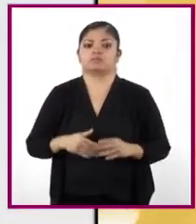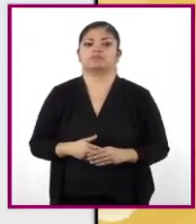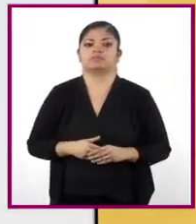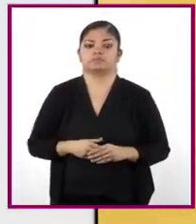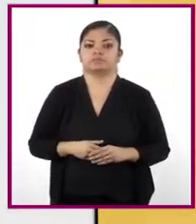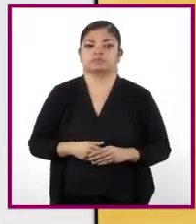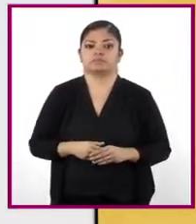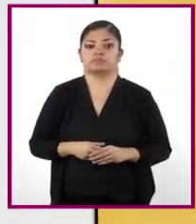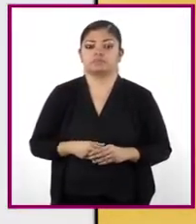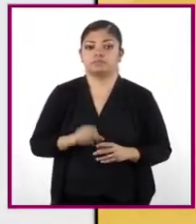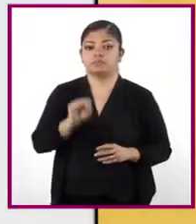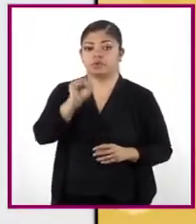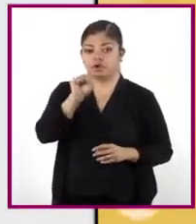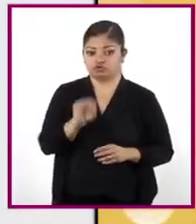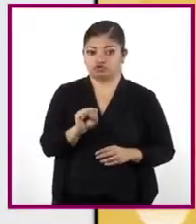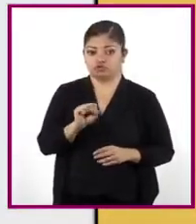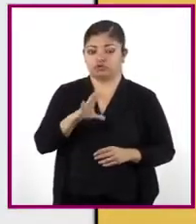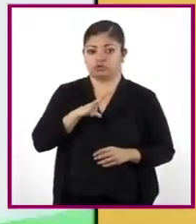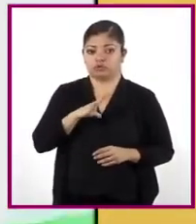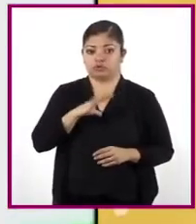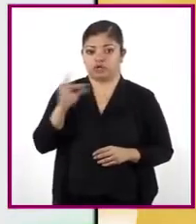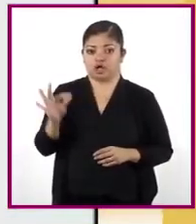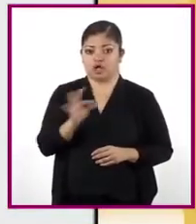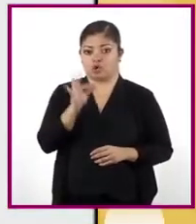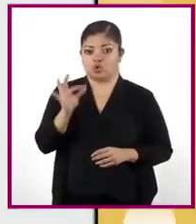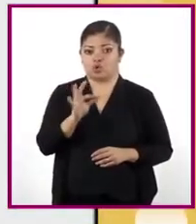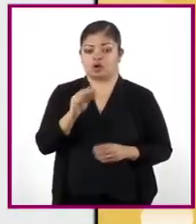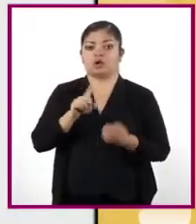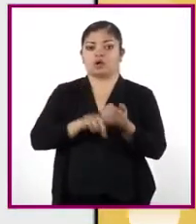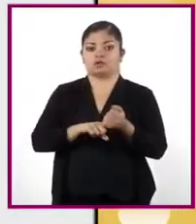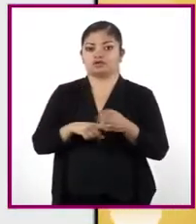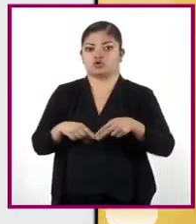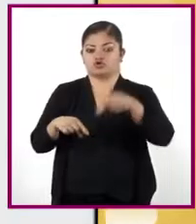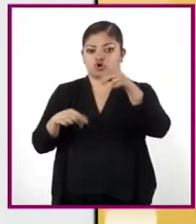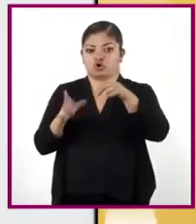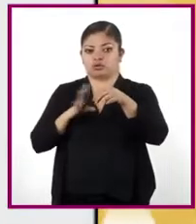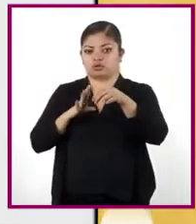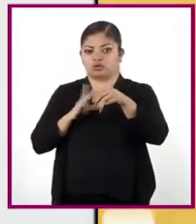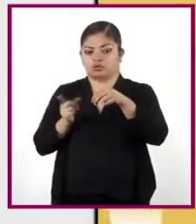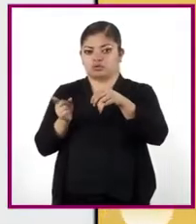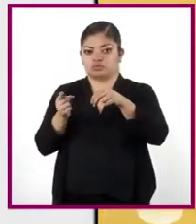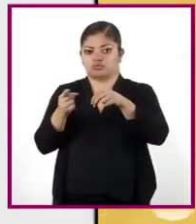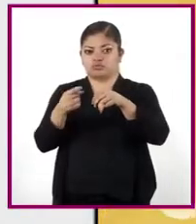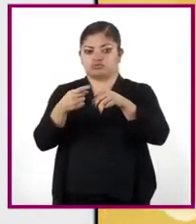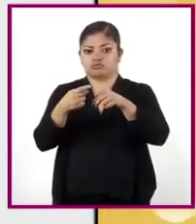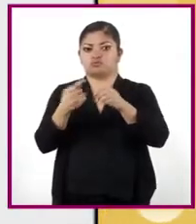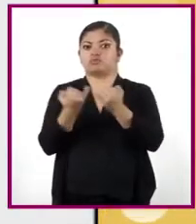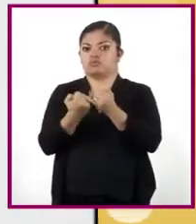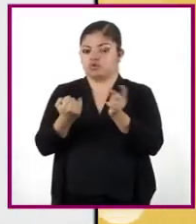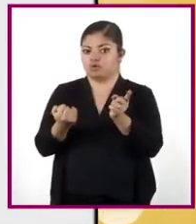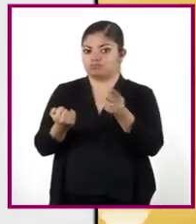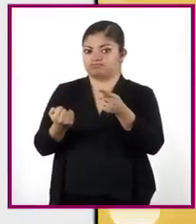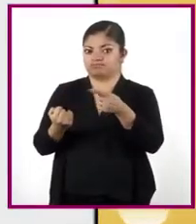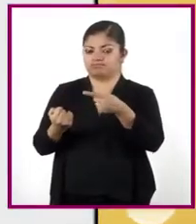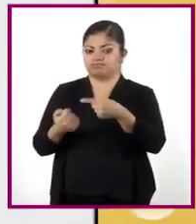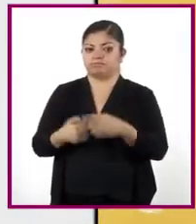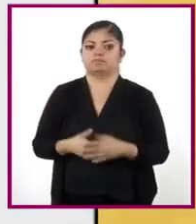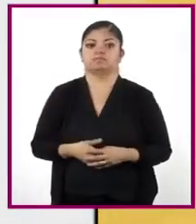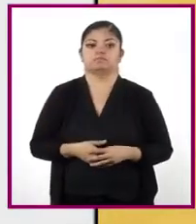El polo sur de una aguja imantada es atraído por el polo norte magnético terrestre y viceversa.